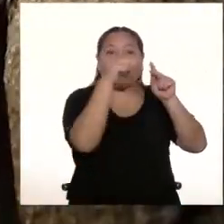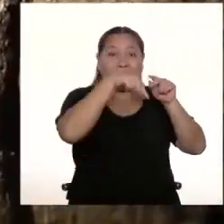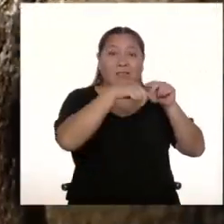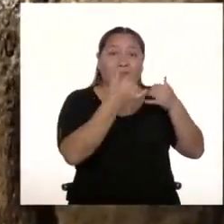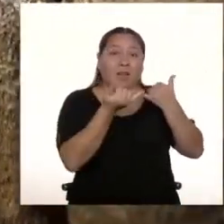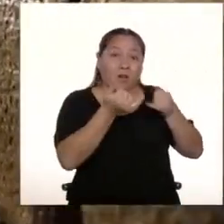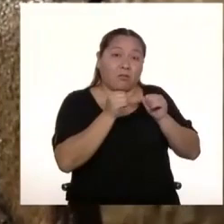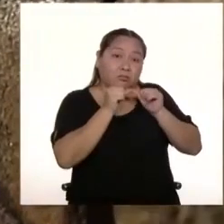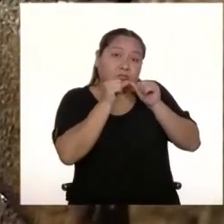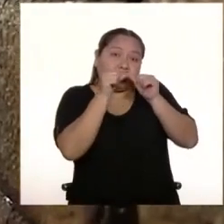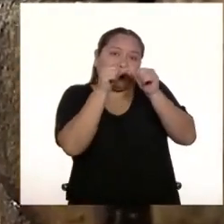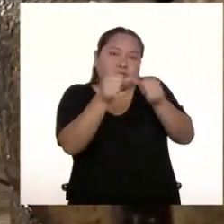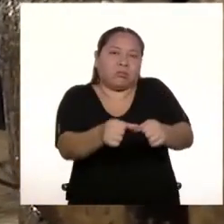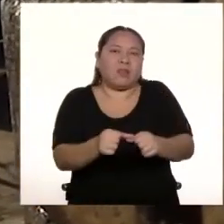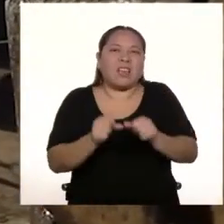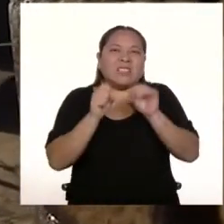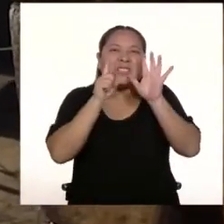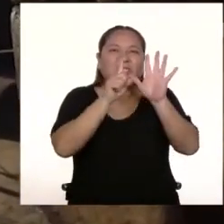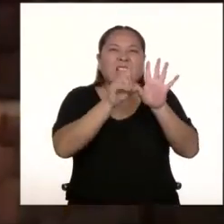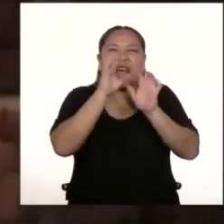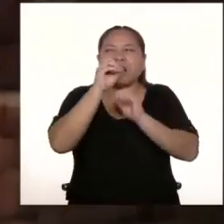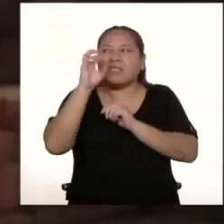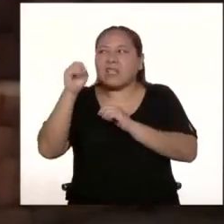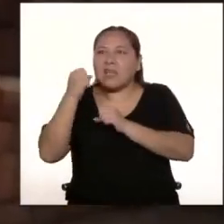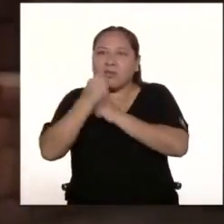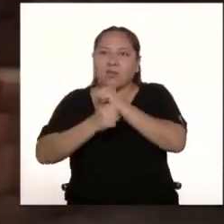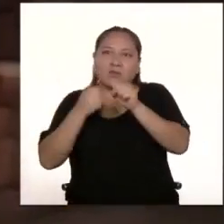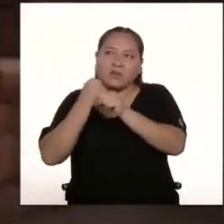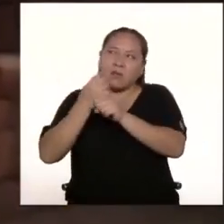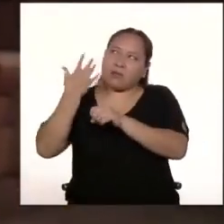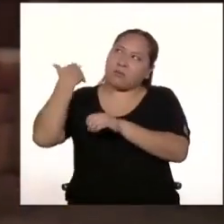hoy, casi 600 años después.